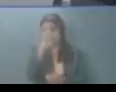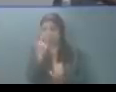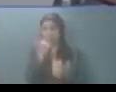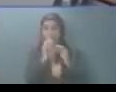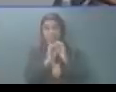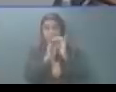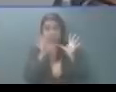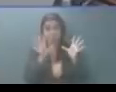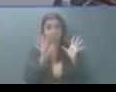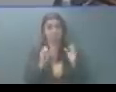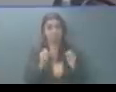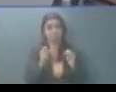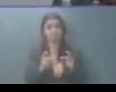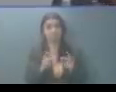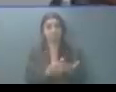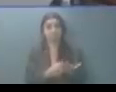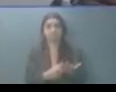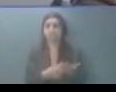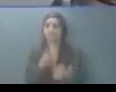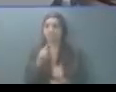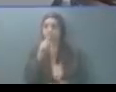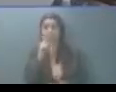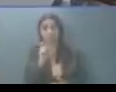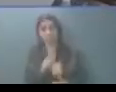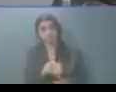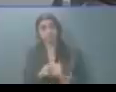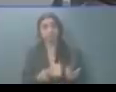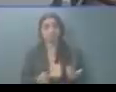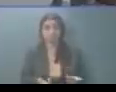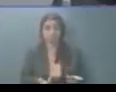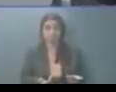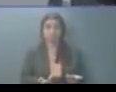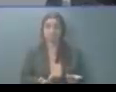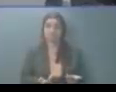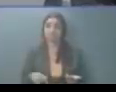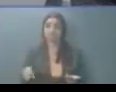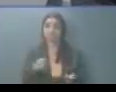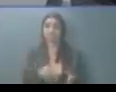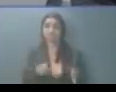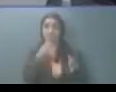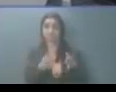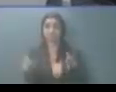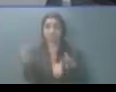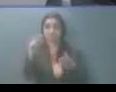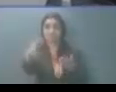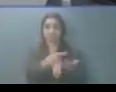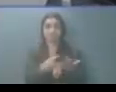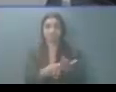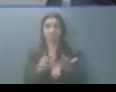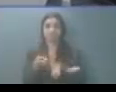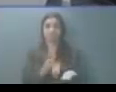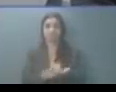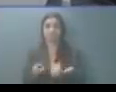aclarar, si esa es la oportunidad que ustedes tienen. La pregunta era que si el titular de salud firmó ese contrato